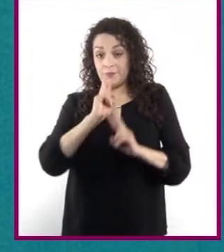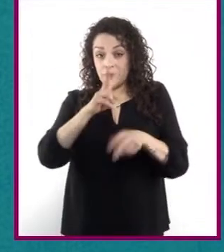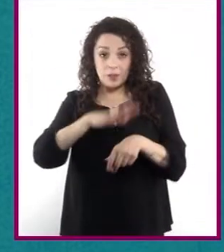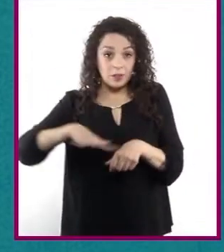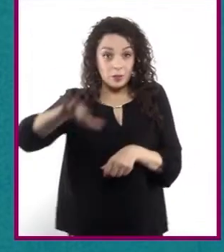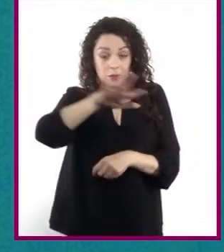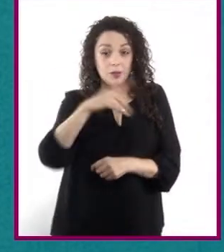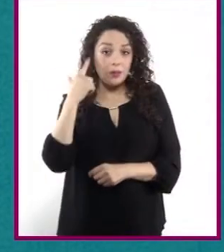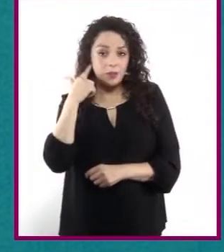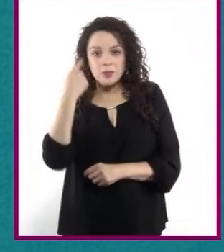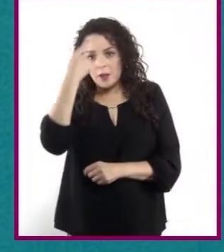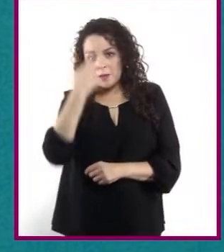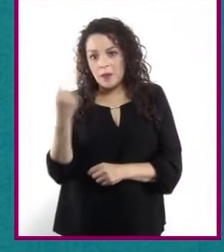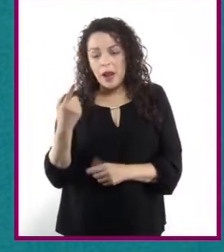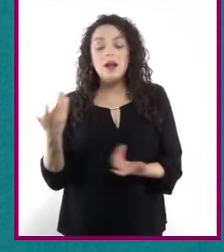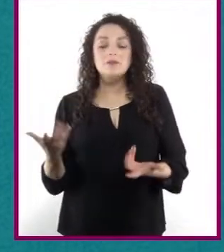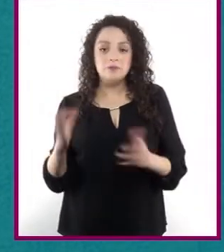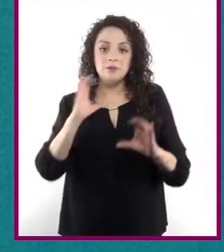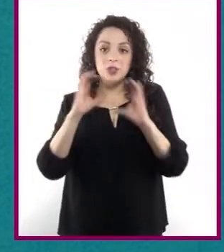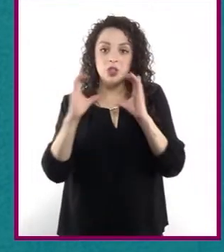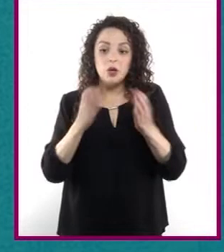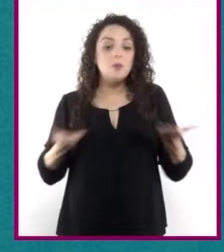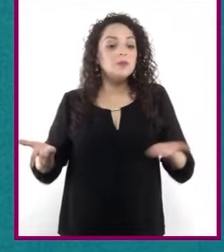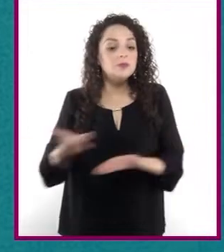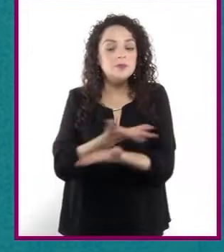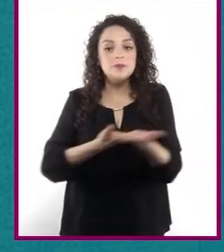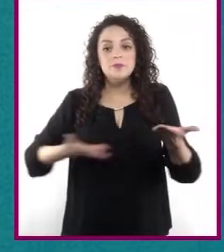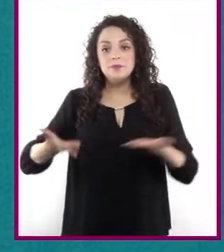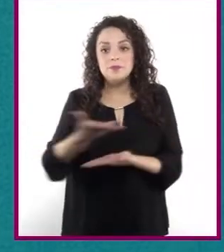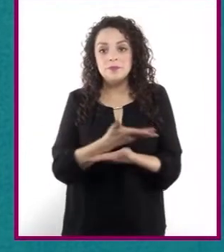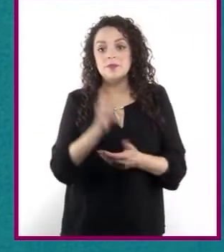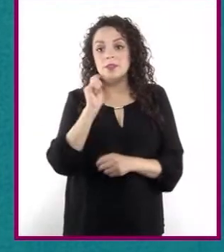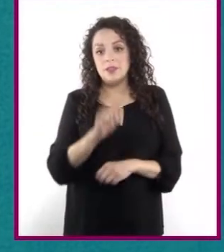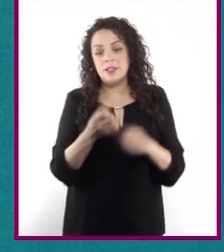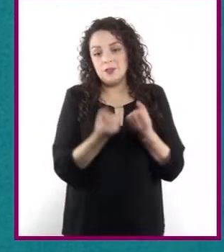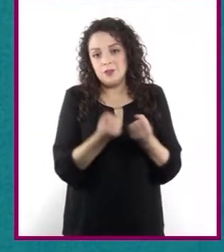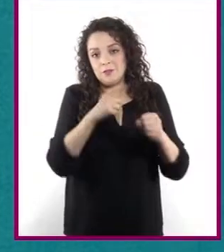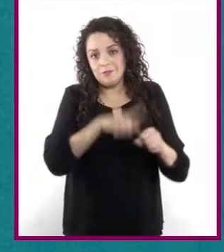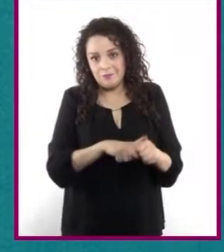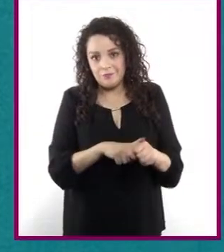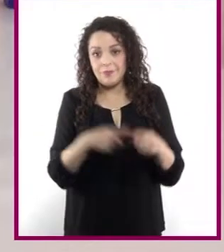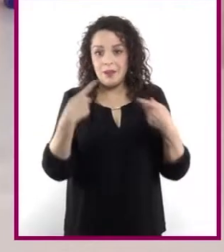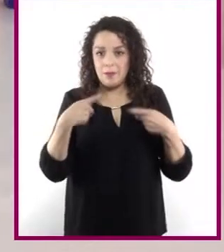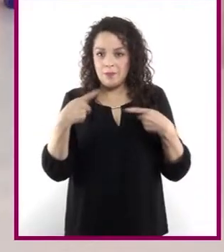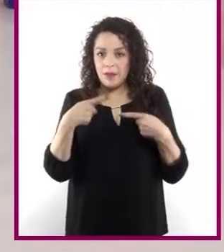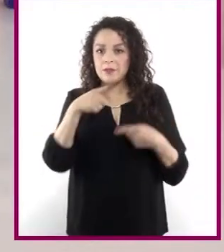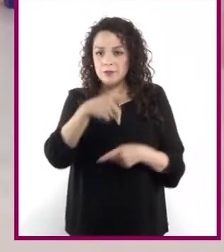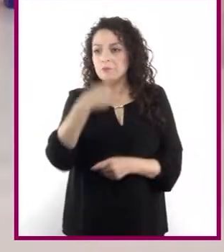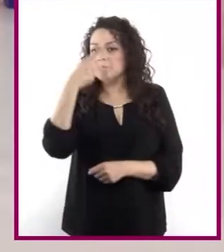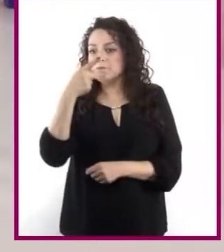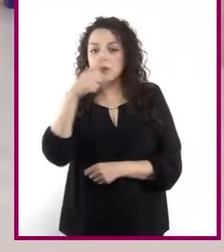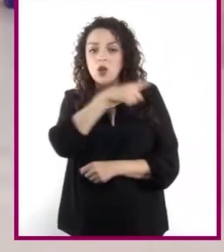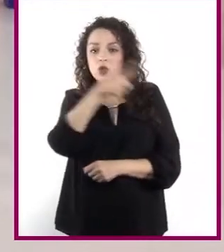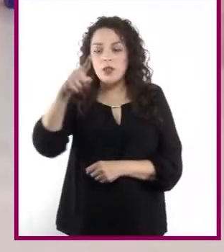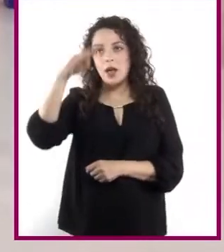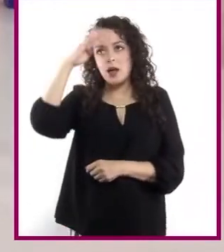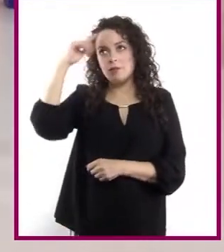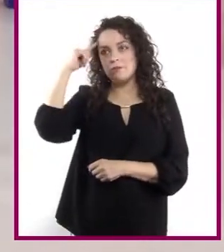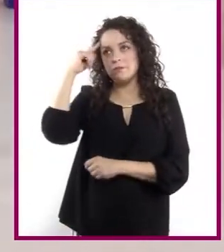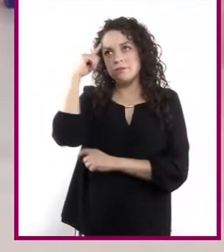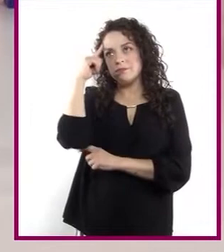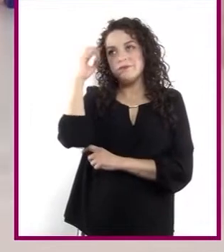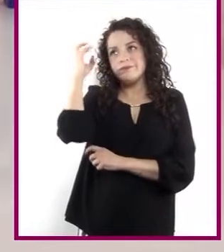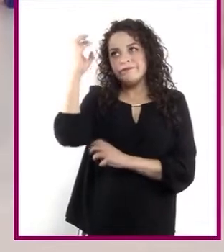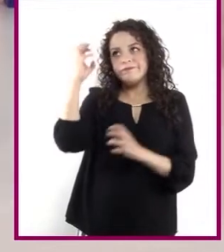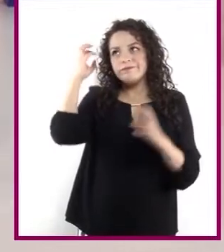propósito comunicar y socializar textos, llegar al público haciendo una lectura reflexiva. Para ello, se debe